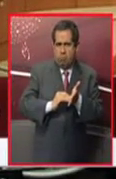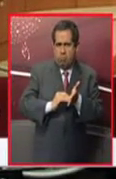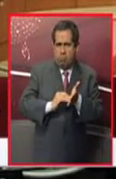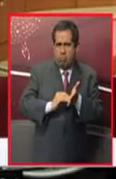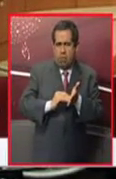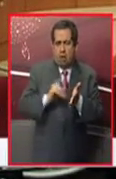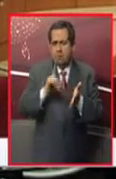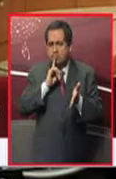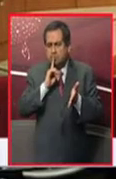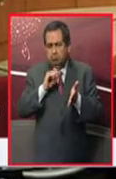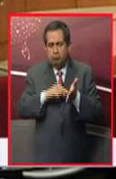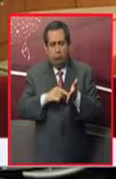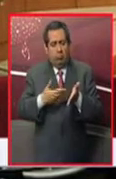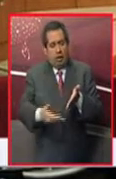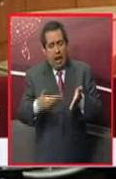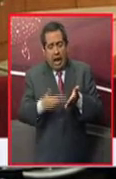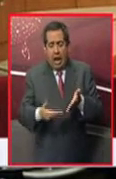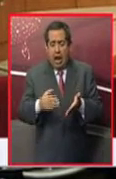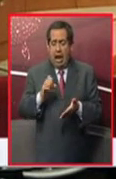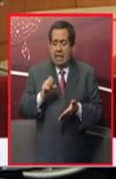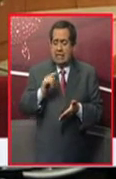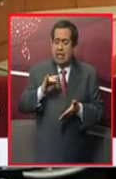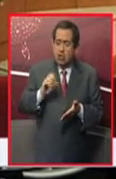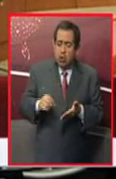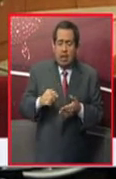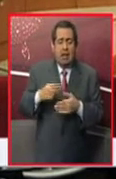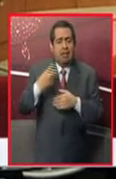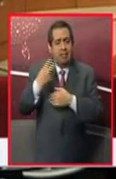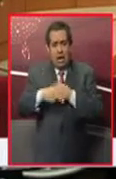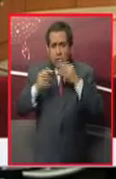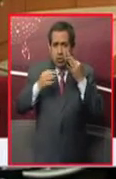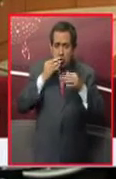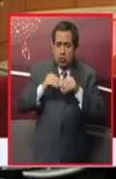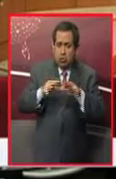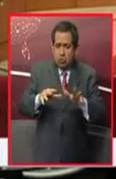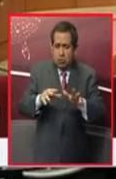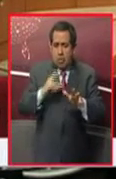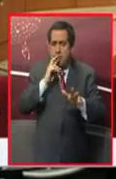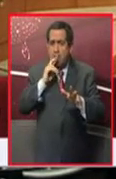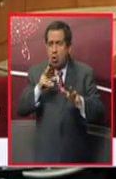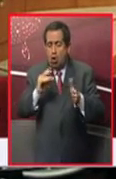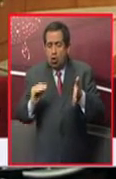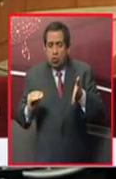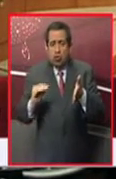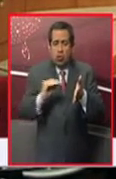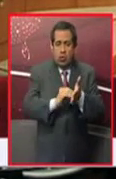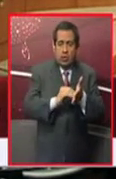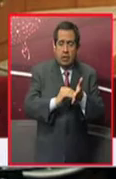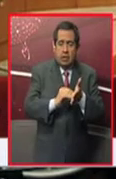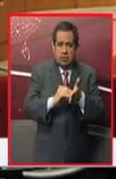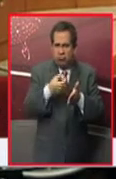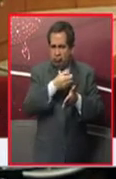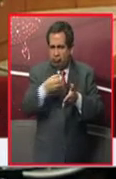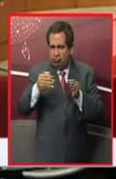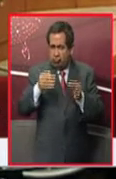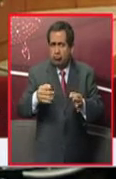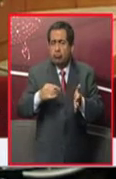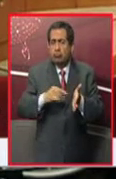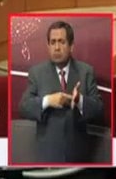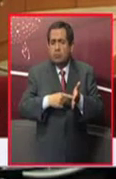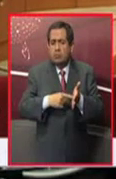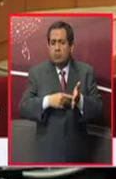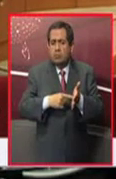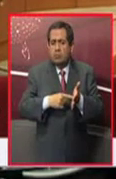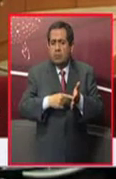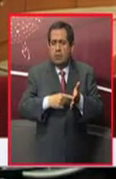en lugar de las actuales estaciones de televisión radiodifundida, que se diga,